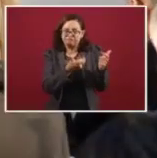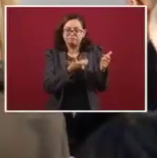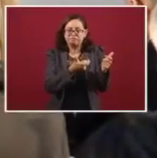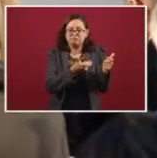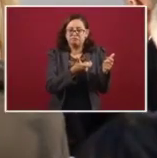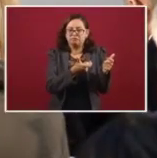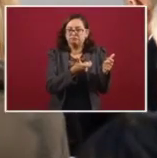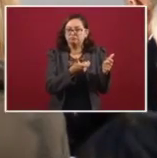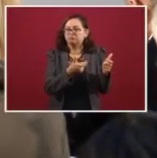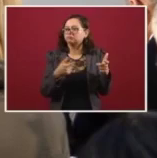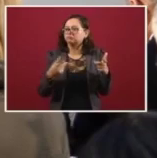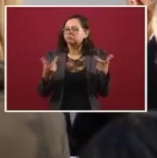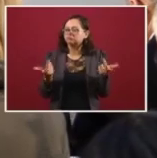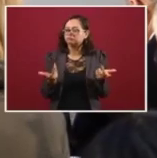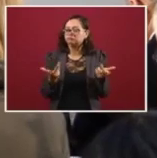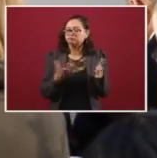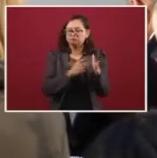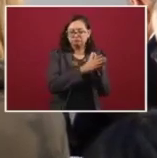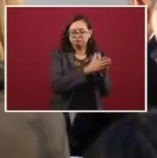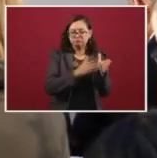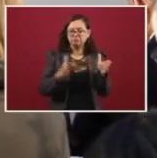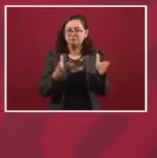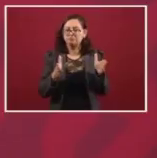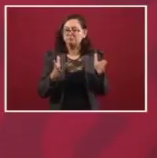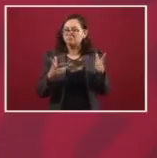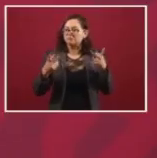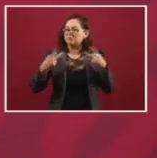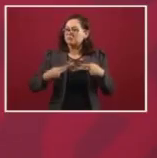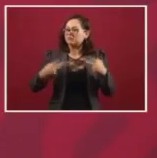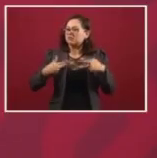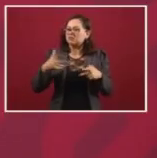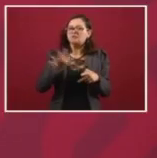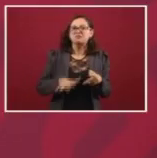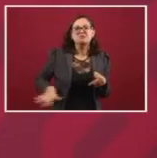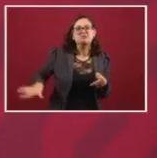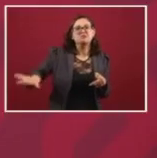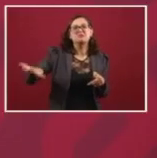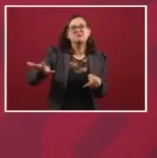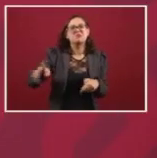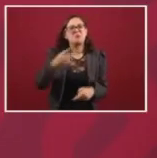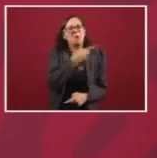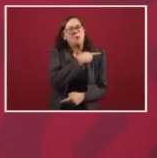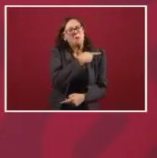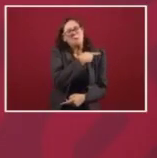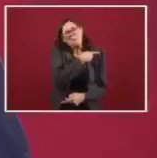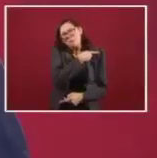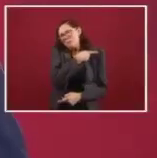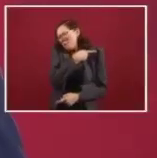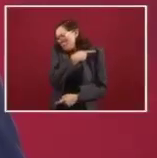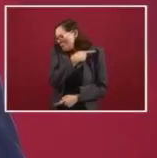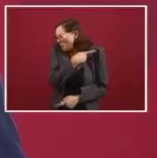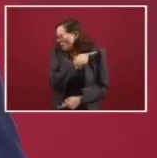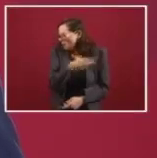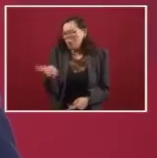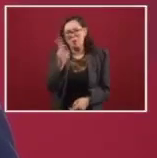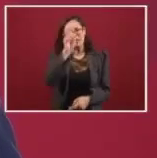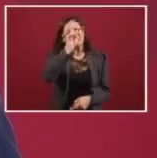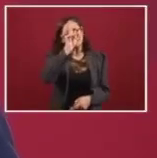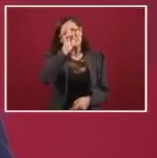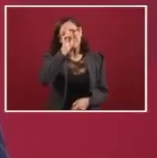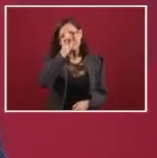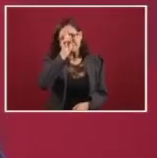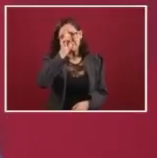fue en el que se presentó la mayor desigualdad que se haya tenido en toda